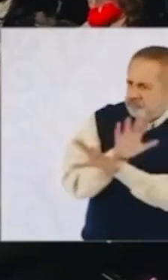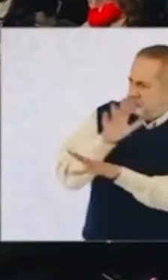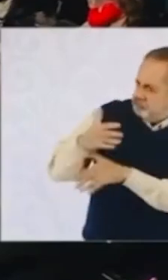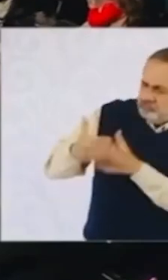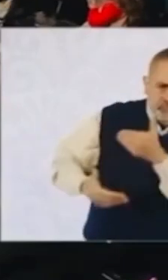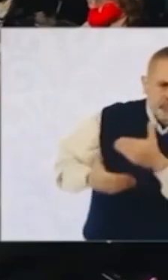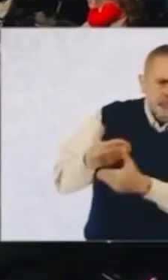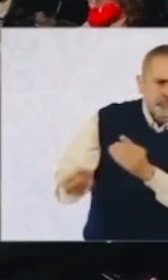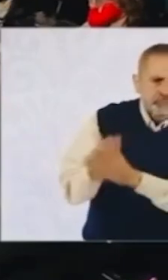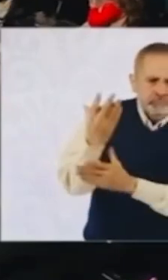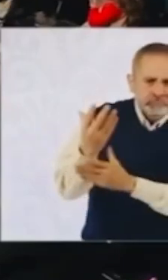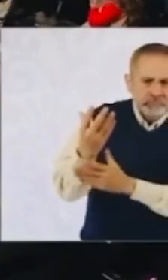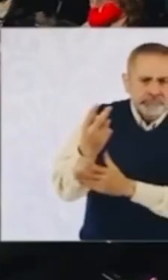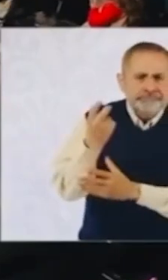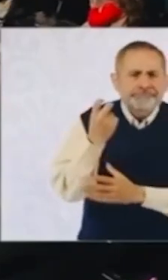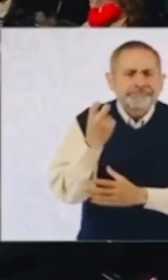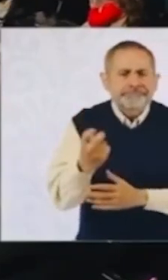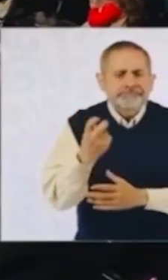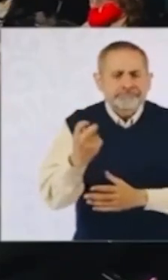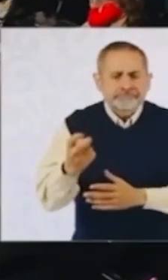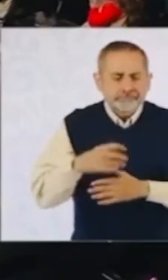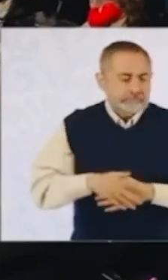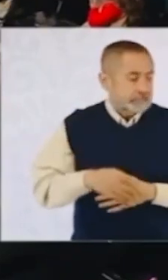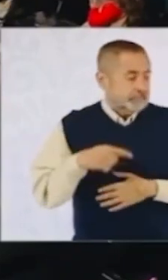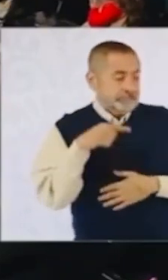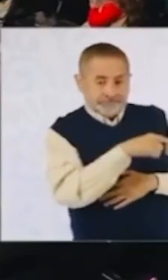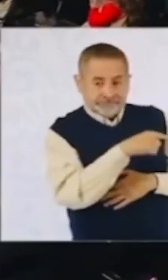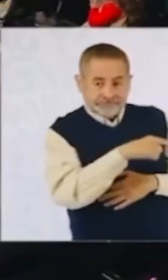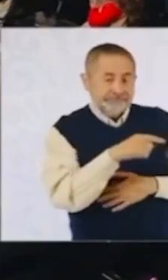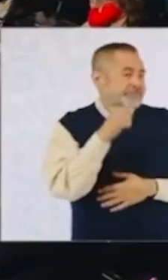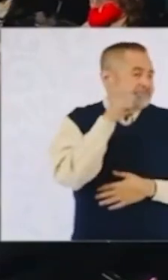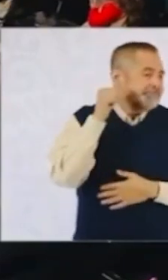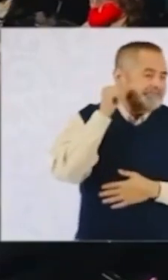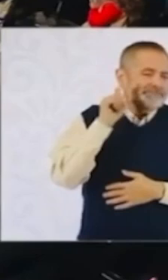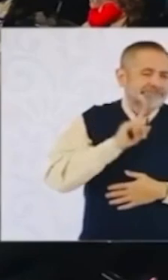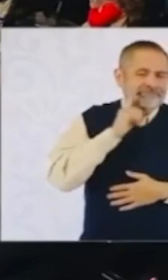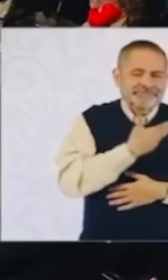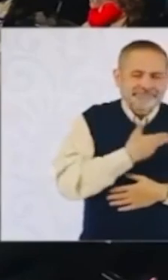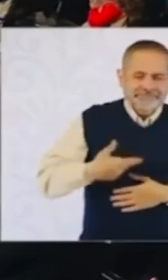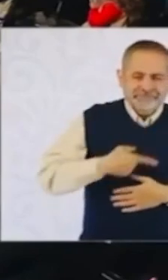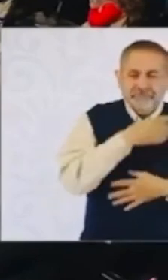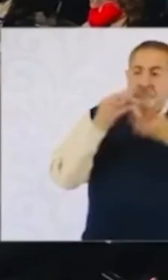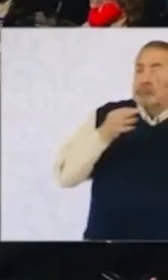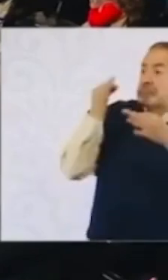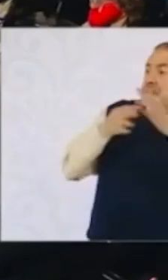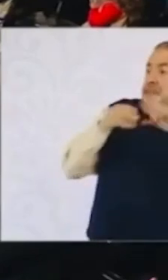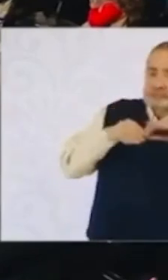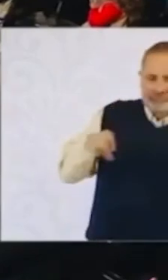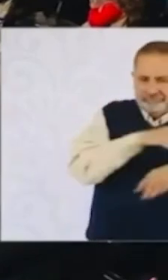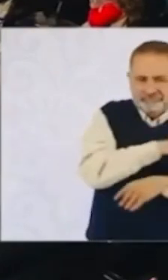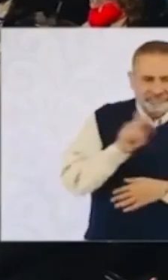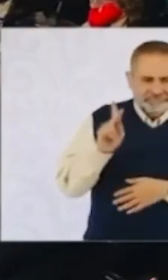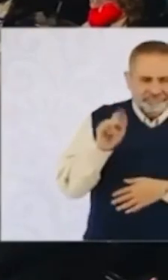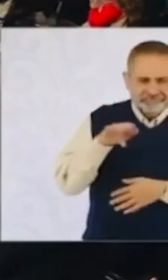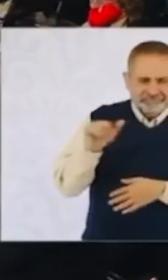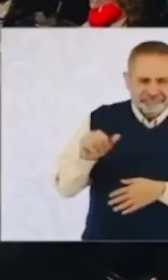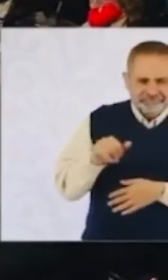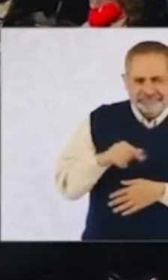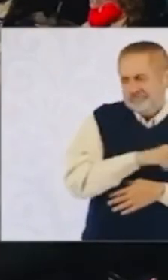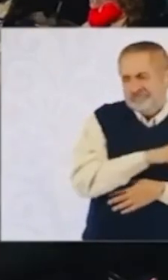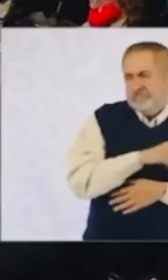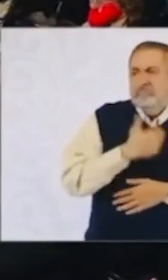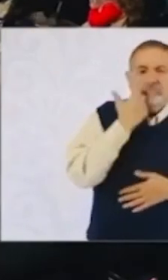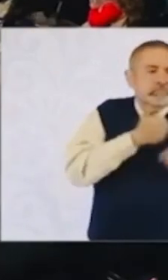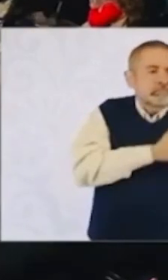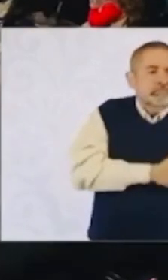Ayer con su informe, pues el viejo régimen. Entonces, es falso que haya amenazas. Eso, lo que sí es